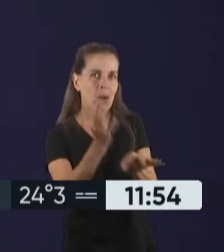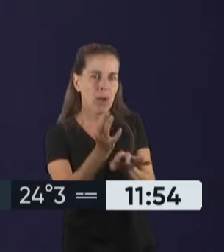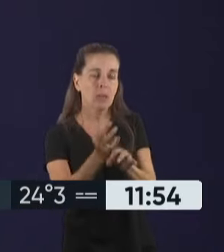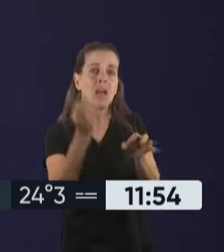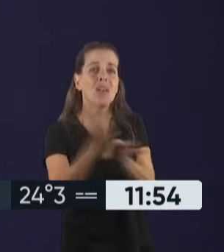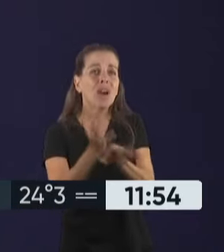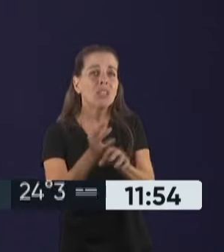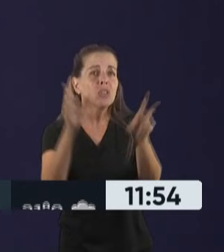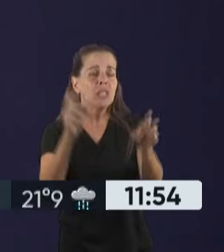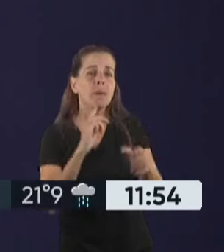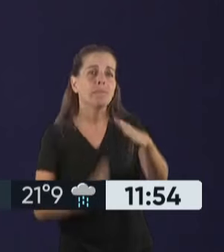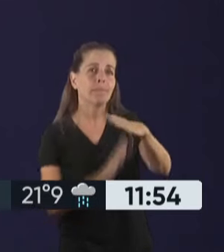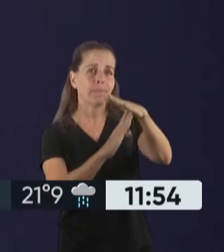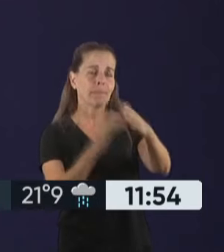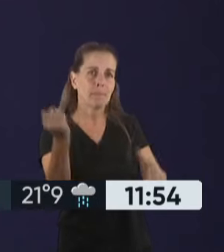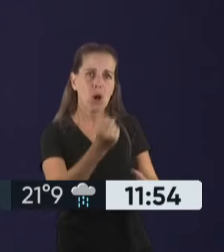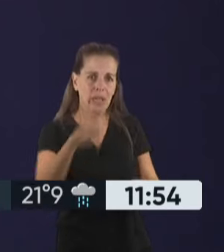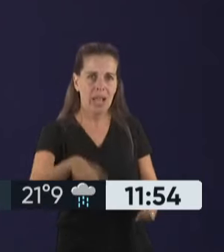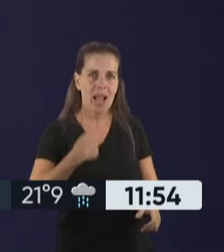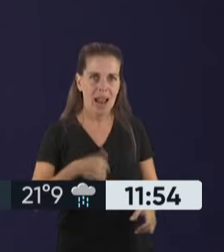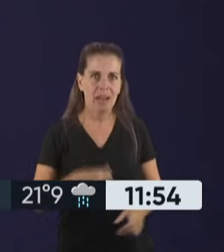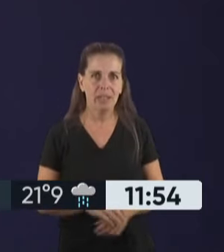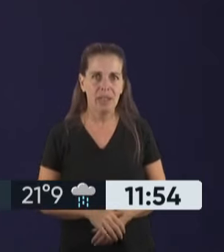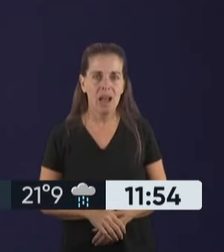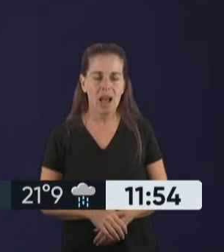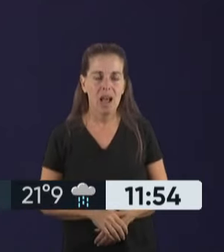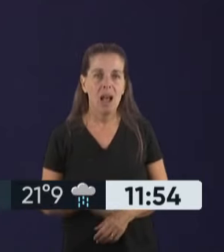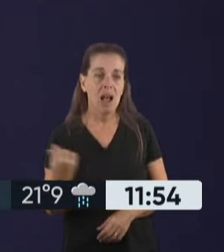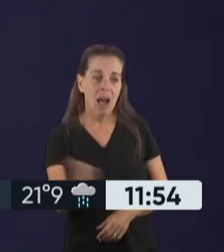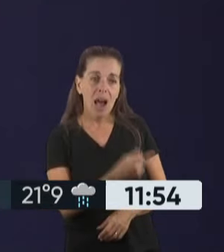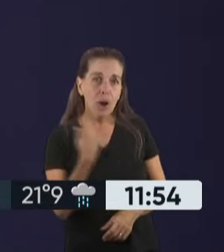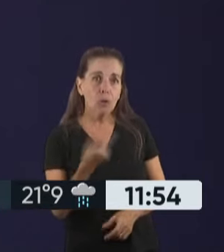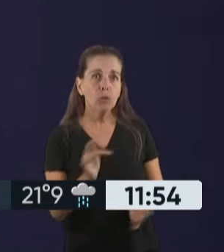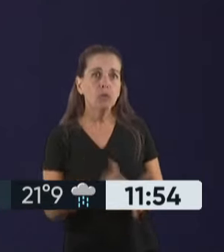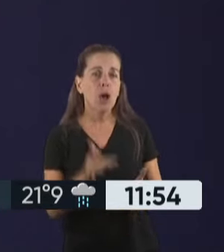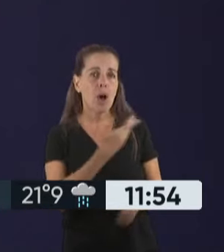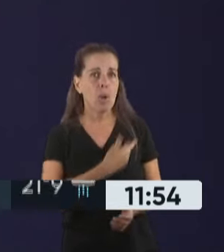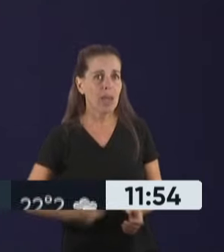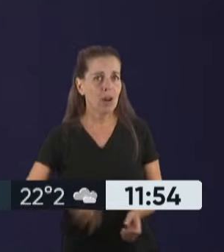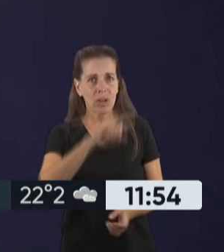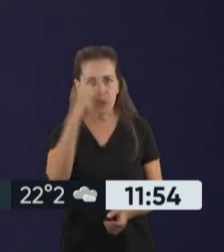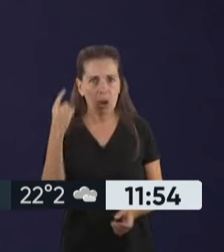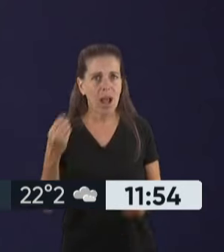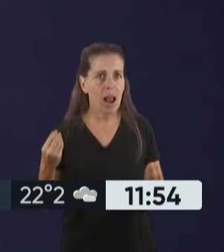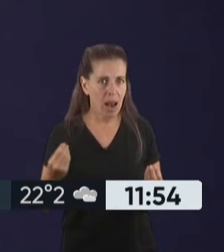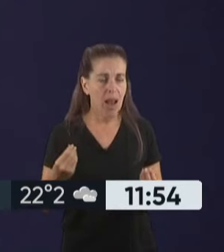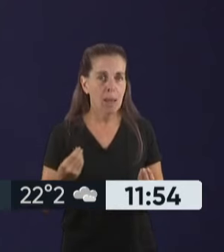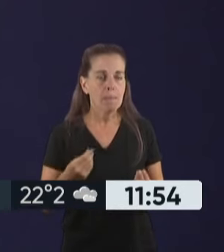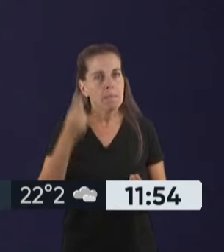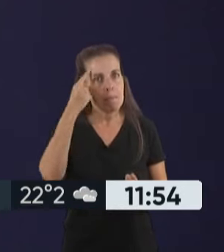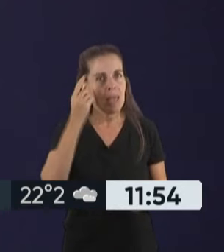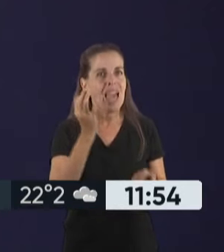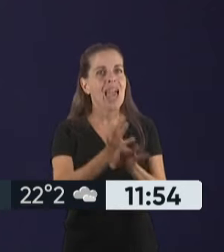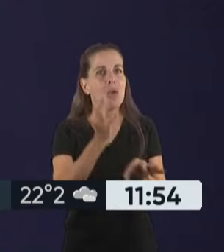sea prioritaria en la Argentina eh lo que nos corresponde o con lo que le corresponde al gobierno nacional entendemos que la educación